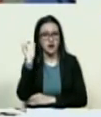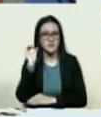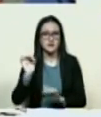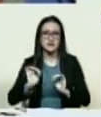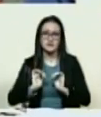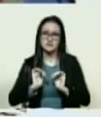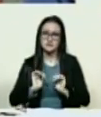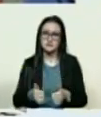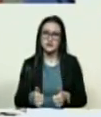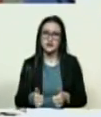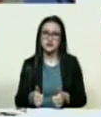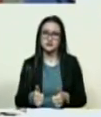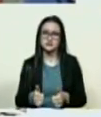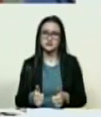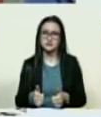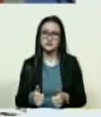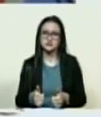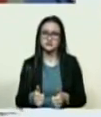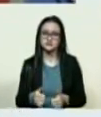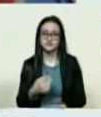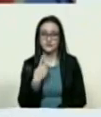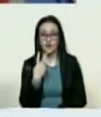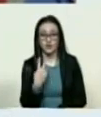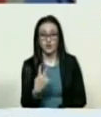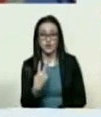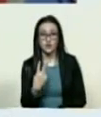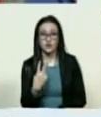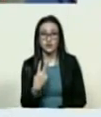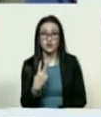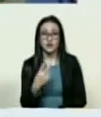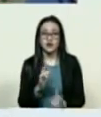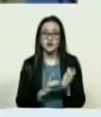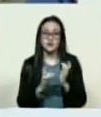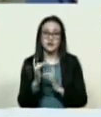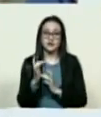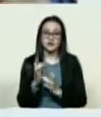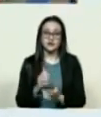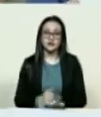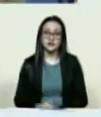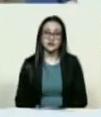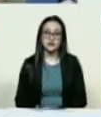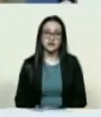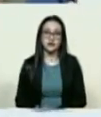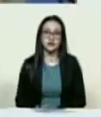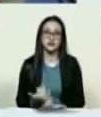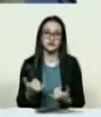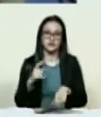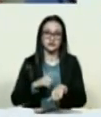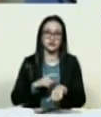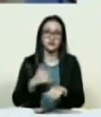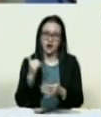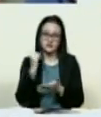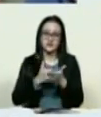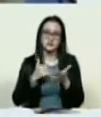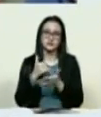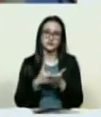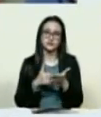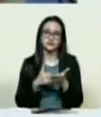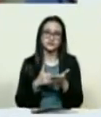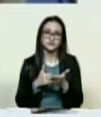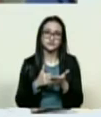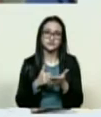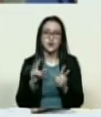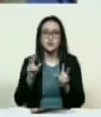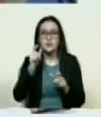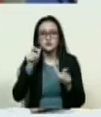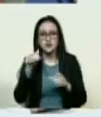inicia el 2 de abril. Pero en este momento hay inscripción de nuevos